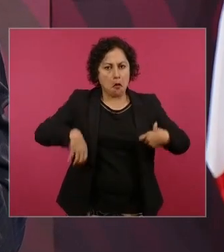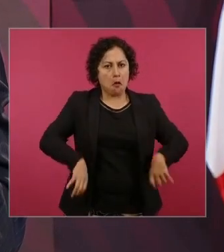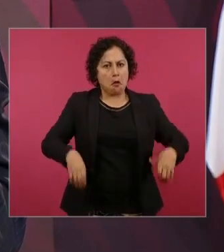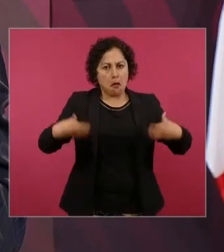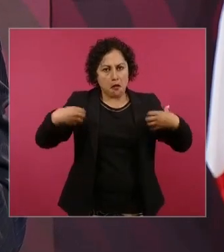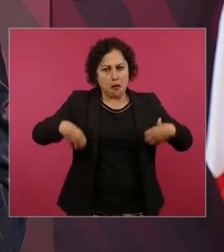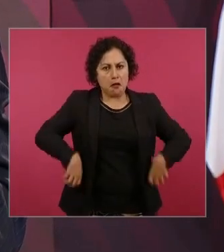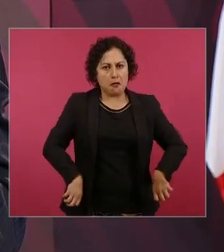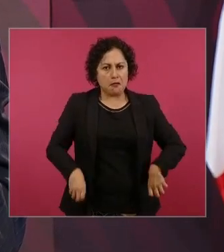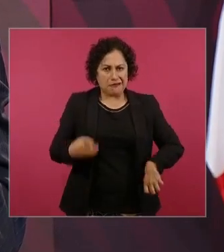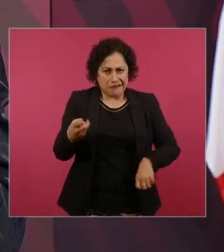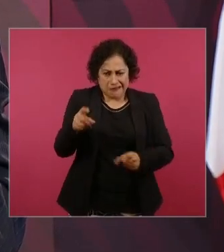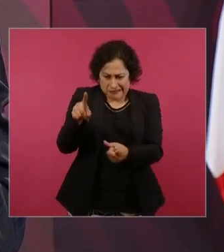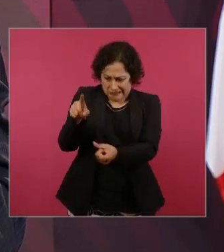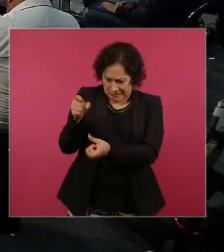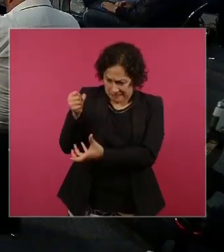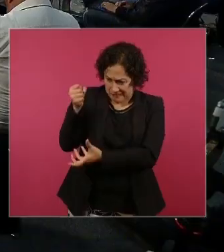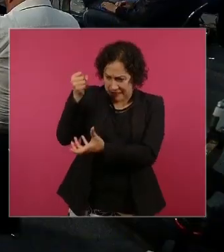público.